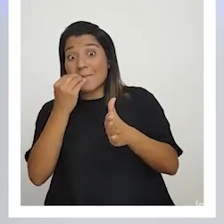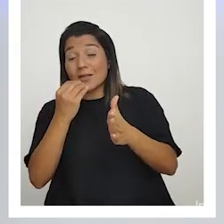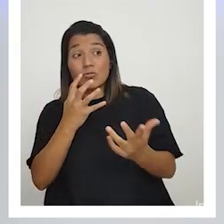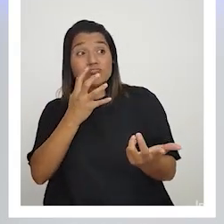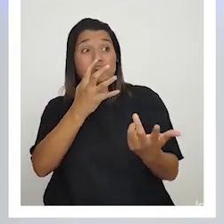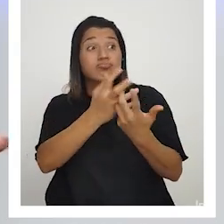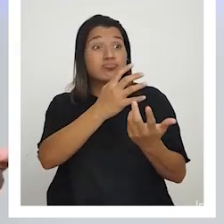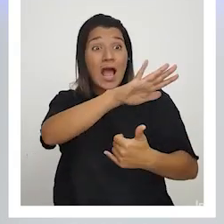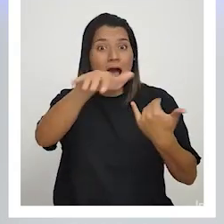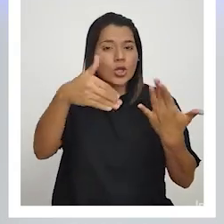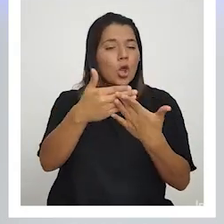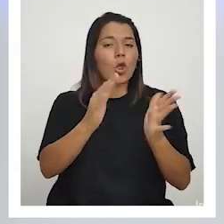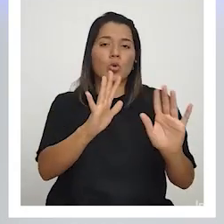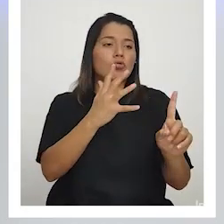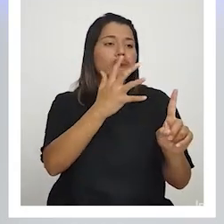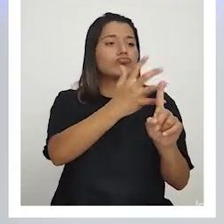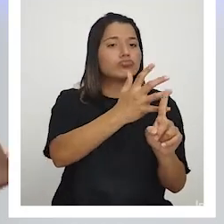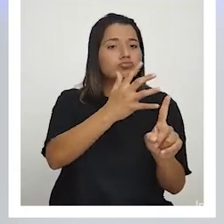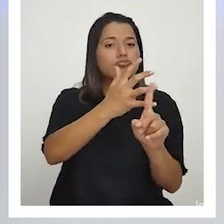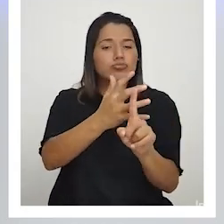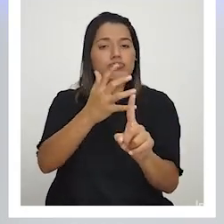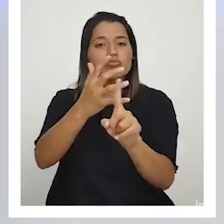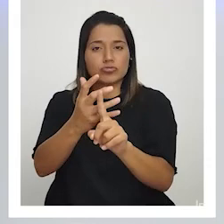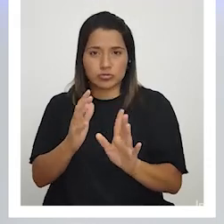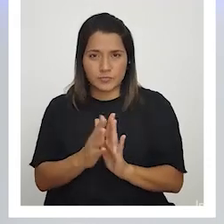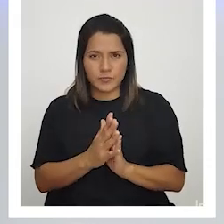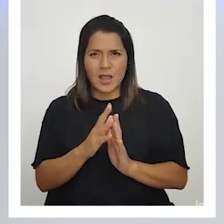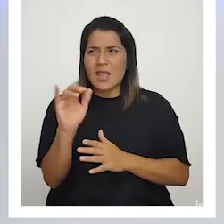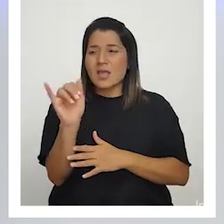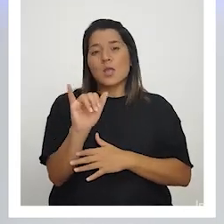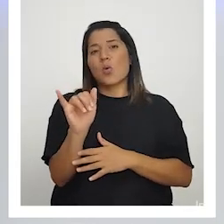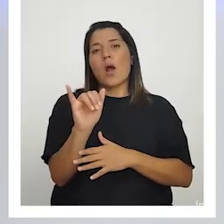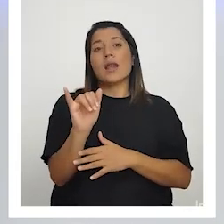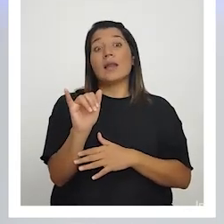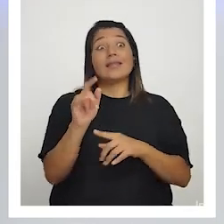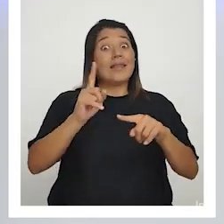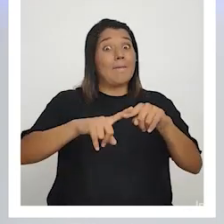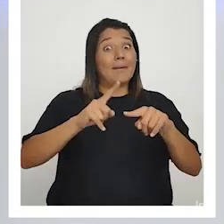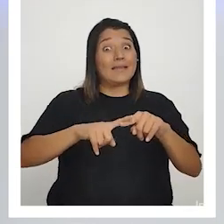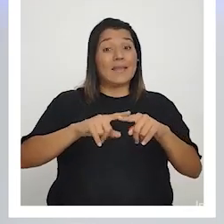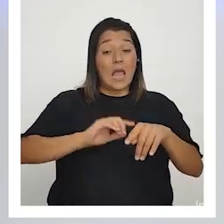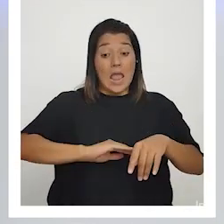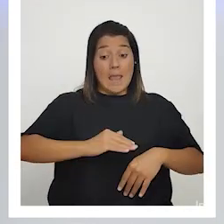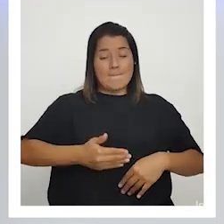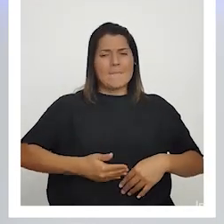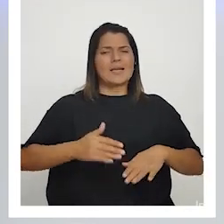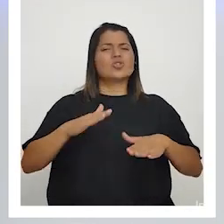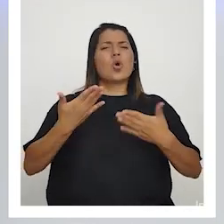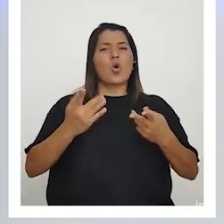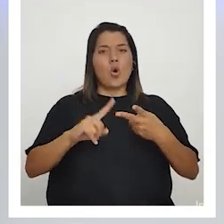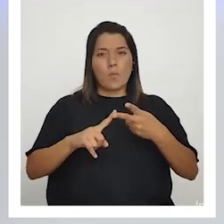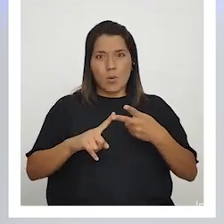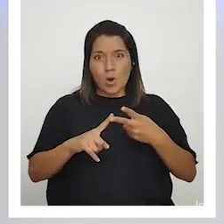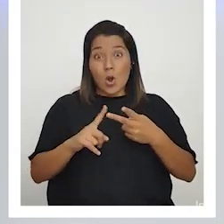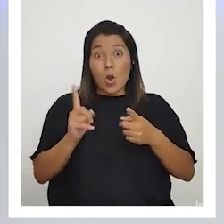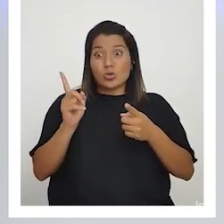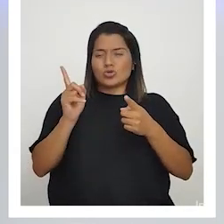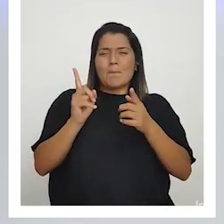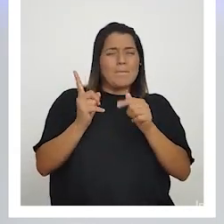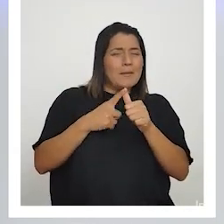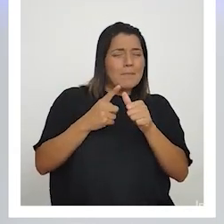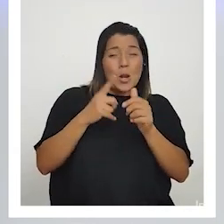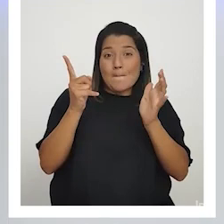incluso cómo fue el embarazo y cómo fueron los primeros 1000 días desde la fecundación. Entonces vea